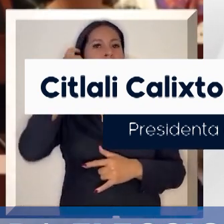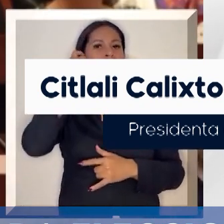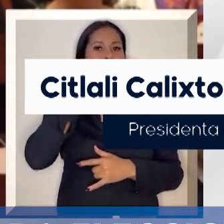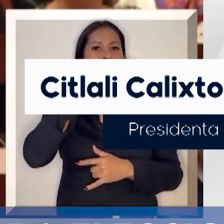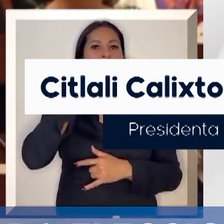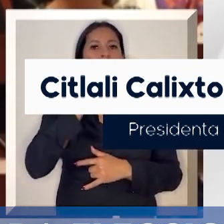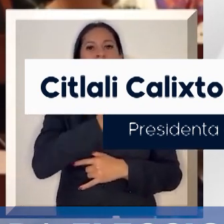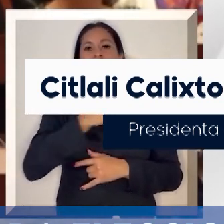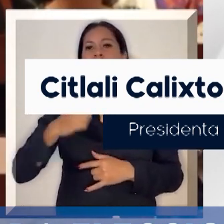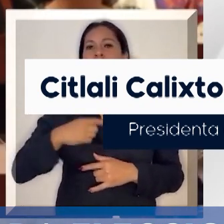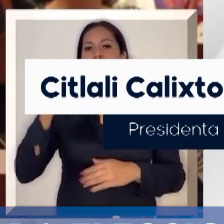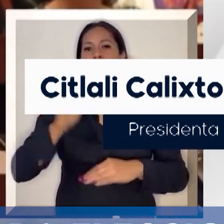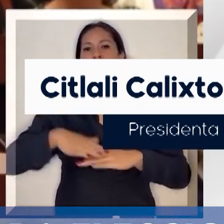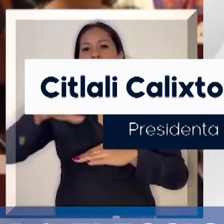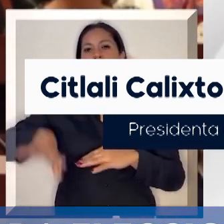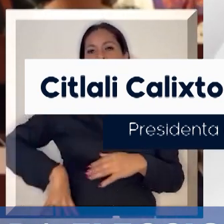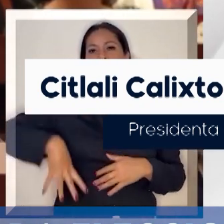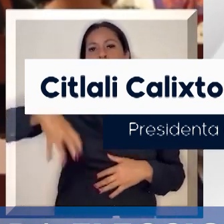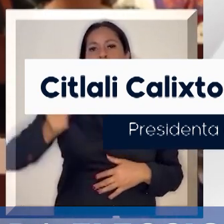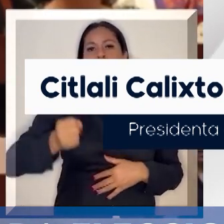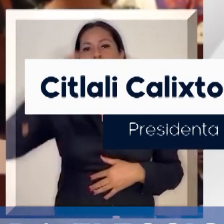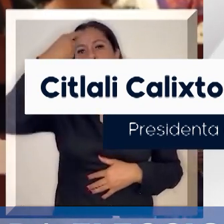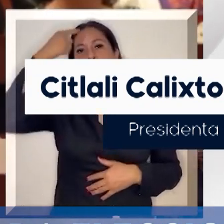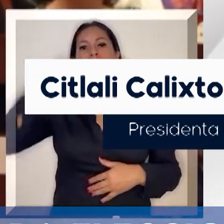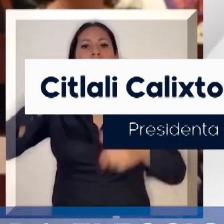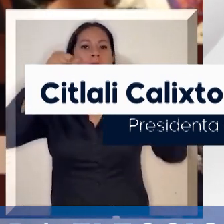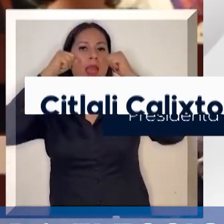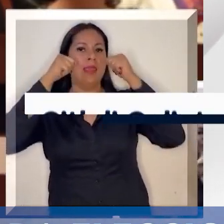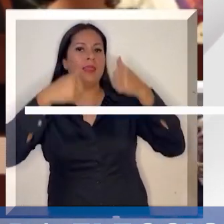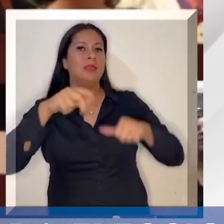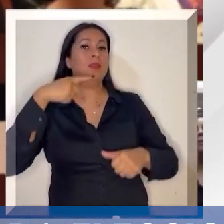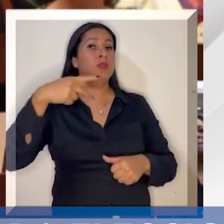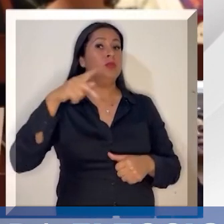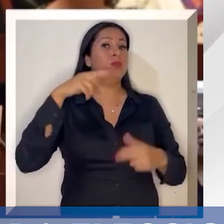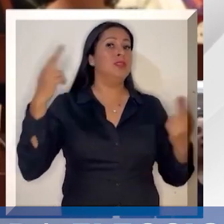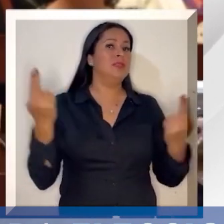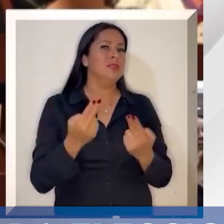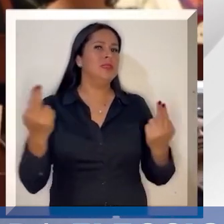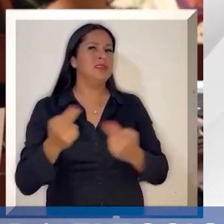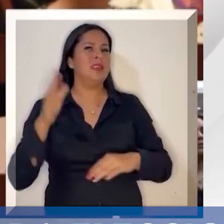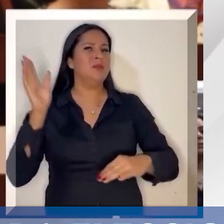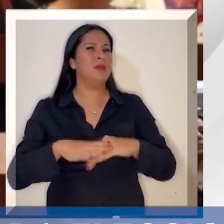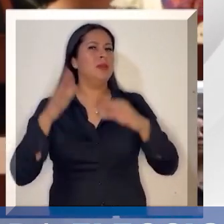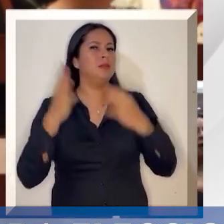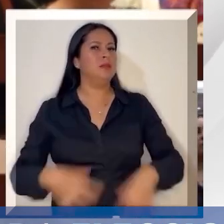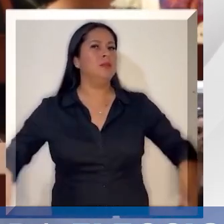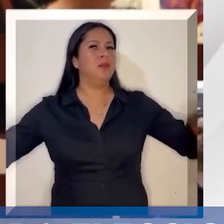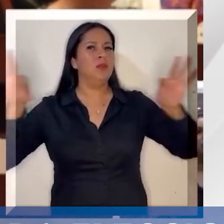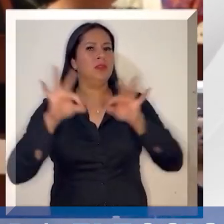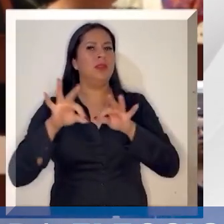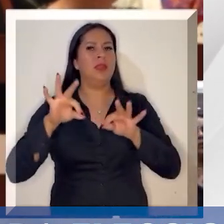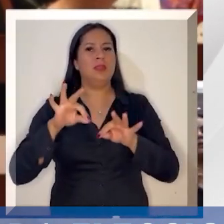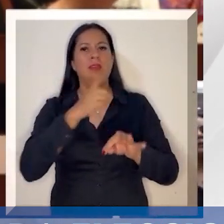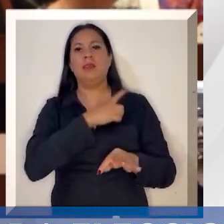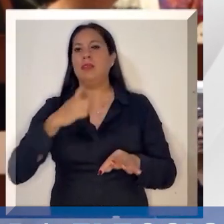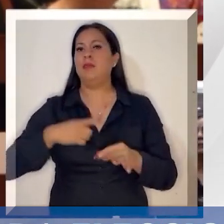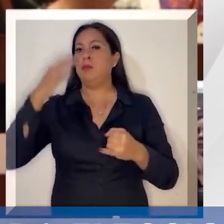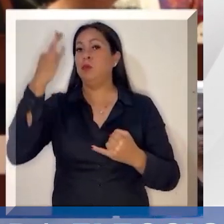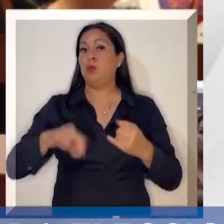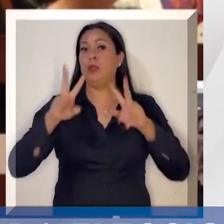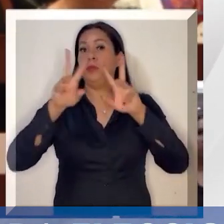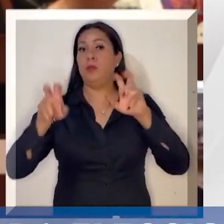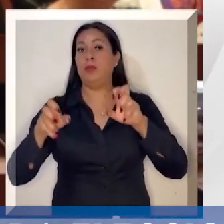merece nuestro mayor esfuerzo para atender sus idades más apremiantes y desahogar hasta el último